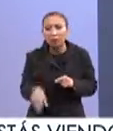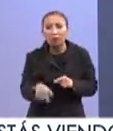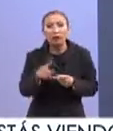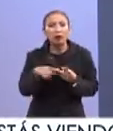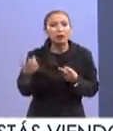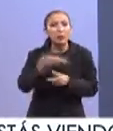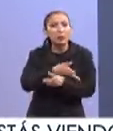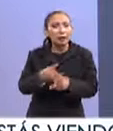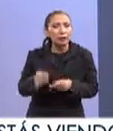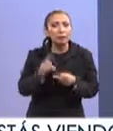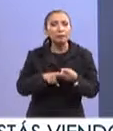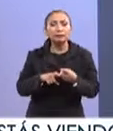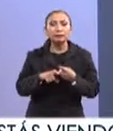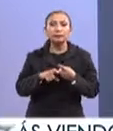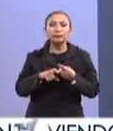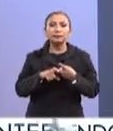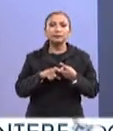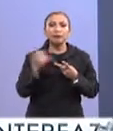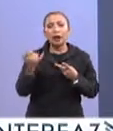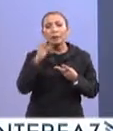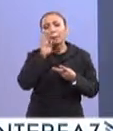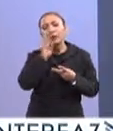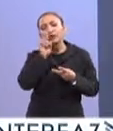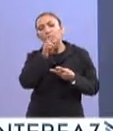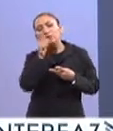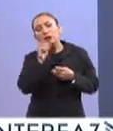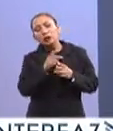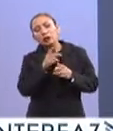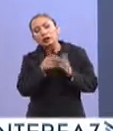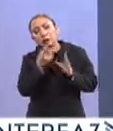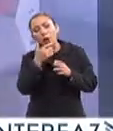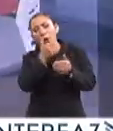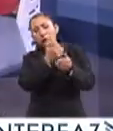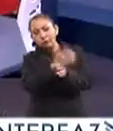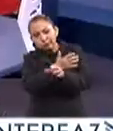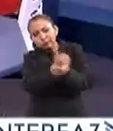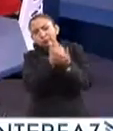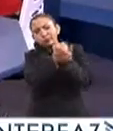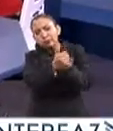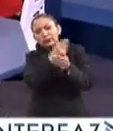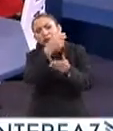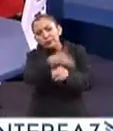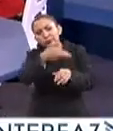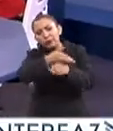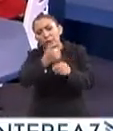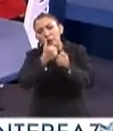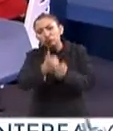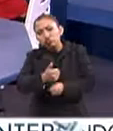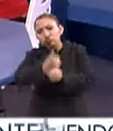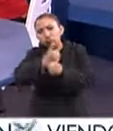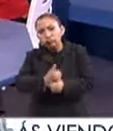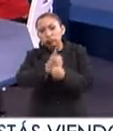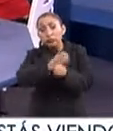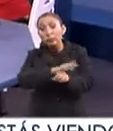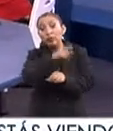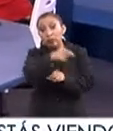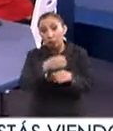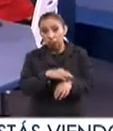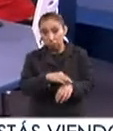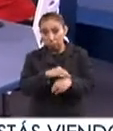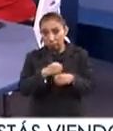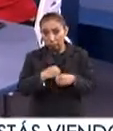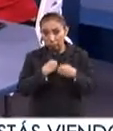morir un familiar y verificar todo el tiempo, estar acompañándolos en estos procesos de duelo porque los